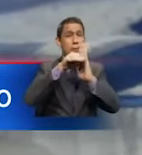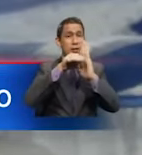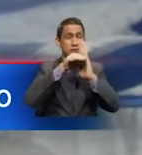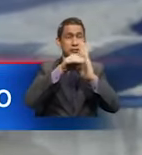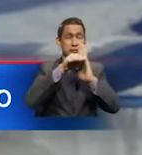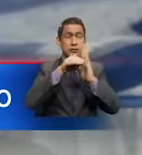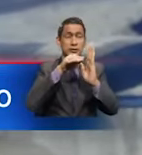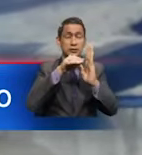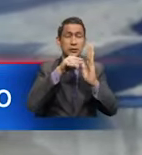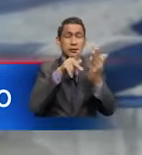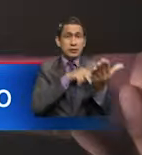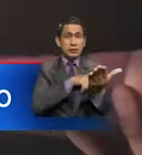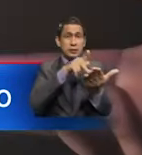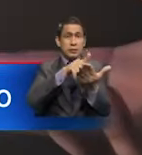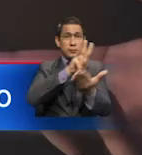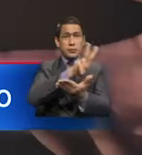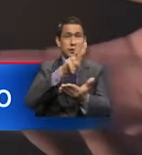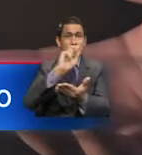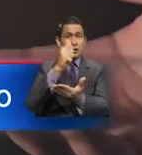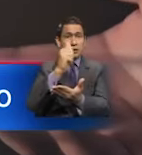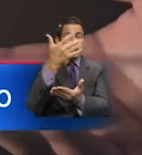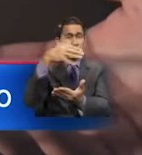del Pichincha, número